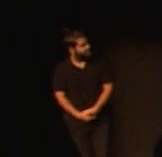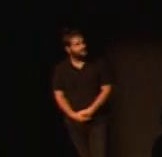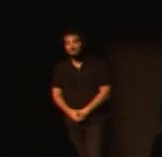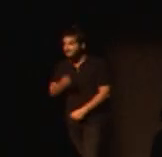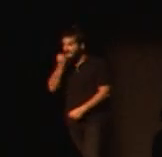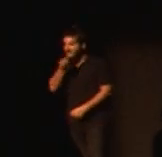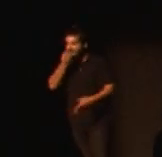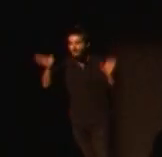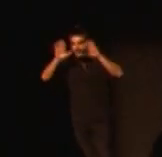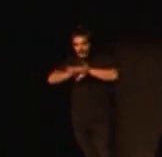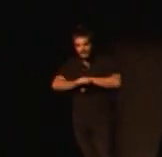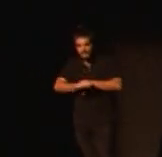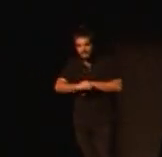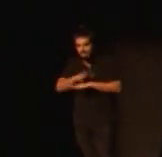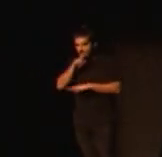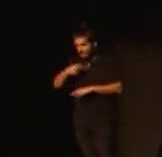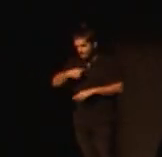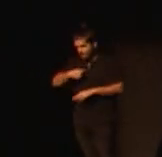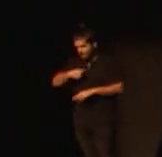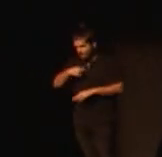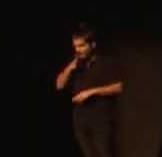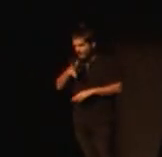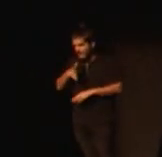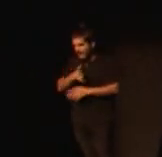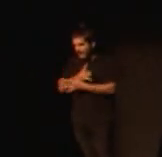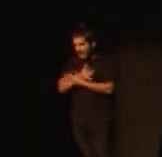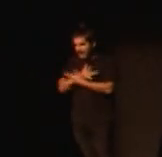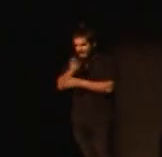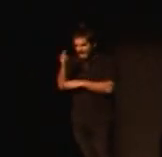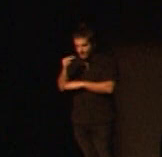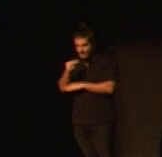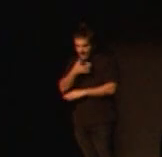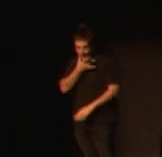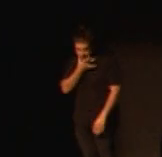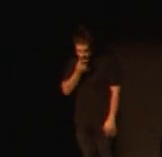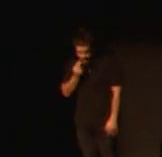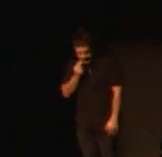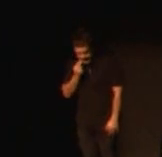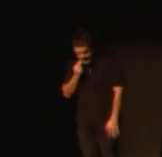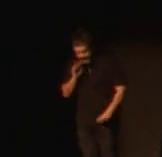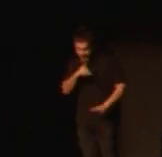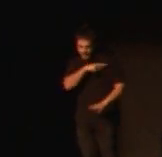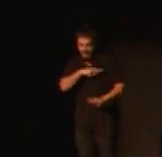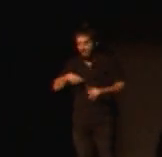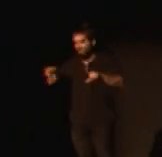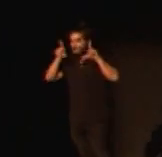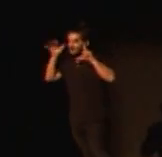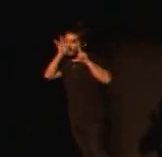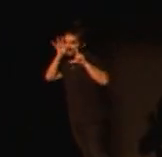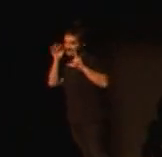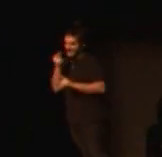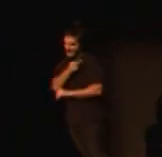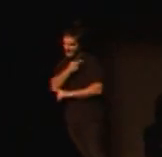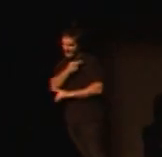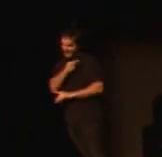¿Qué tal? Buenas noches. Hablo yo porque María José es muy tímida, pero ella es la protagonista y es la que realmente es dueña de